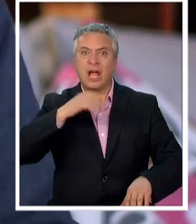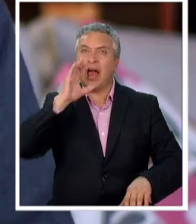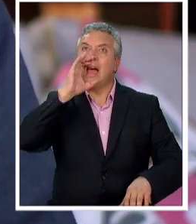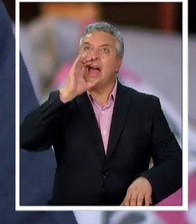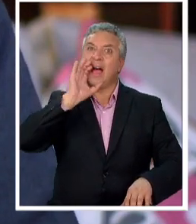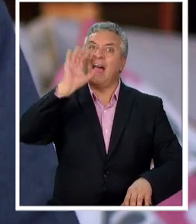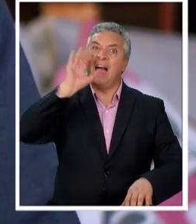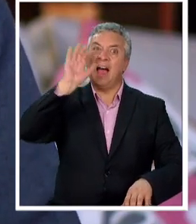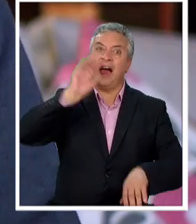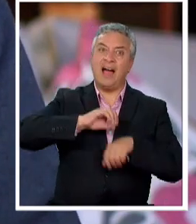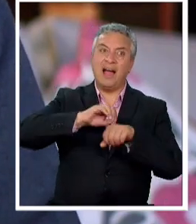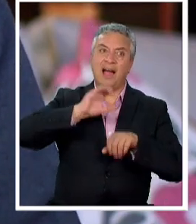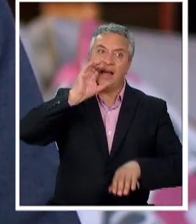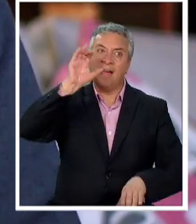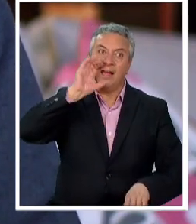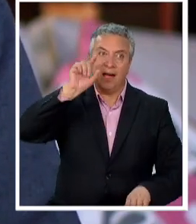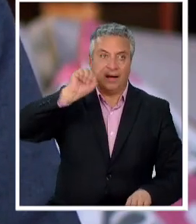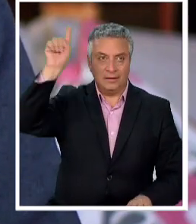arriba